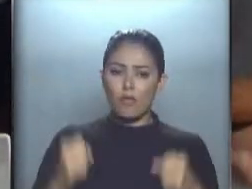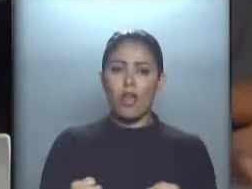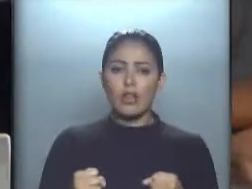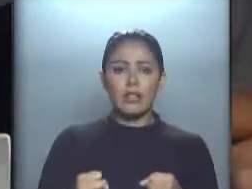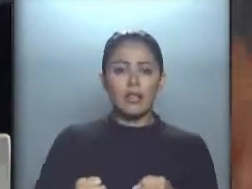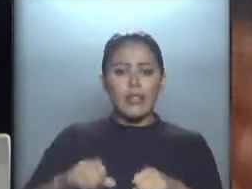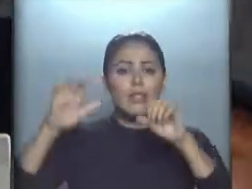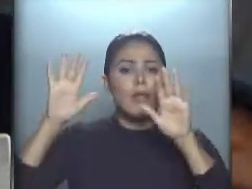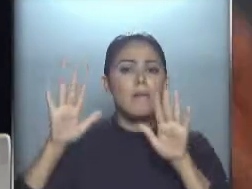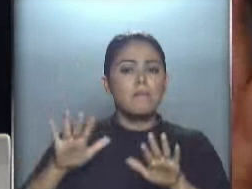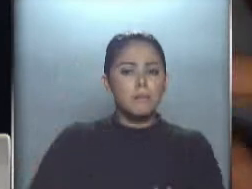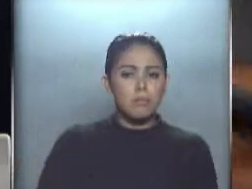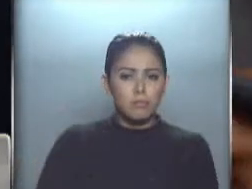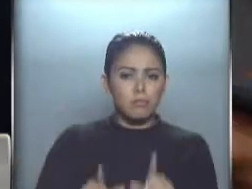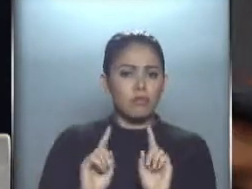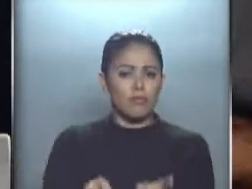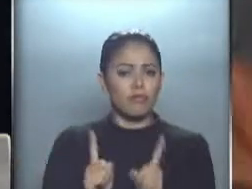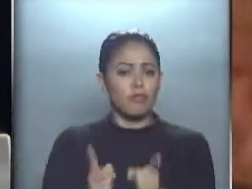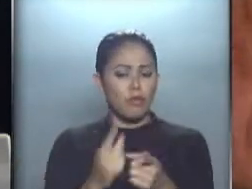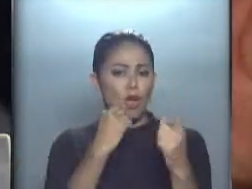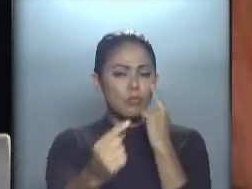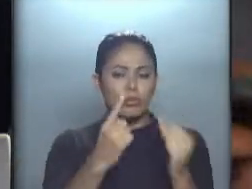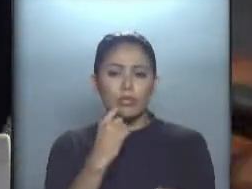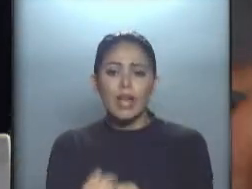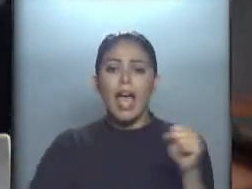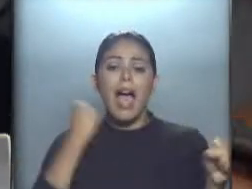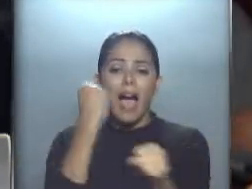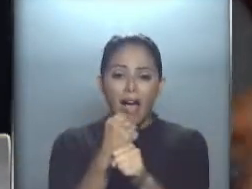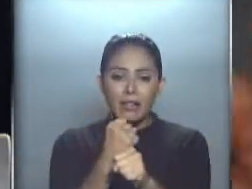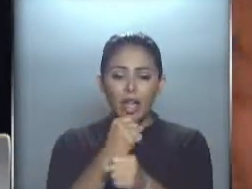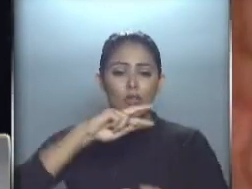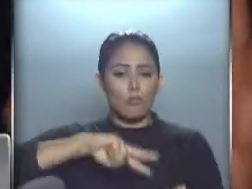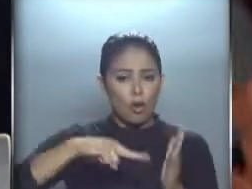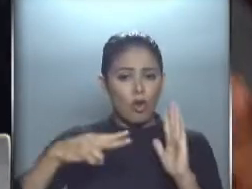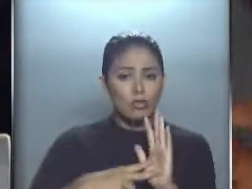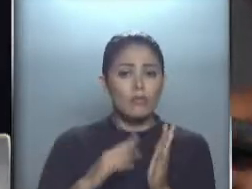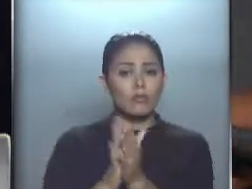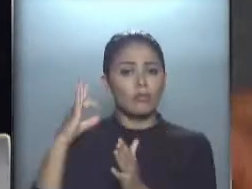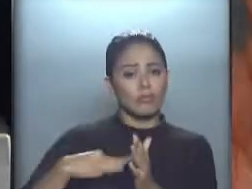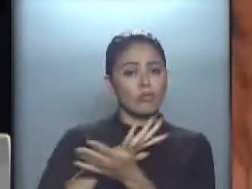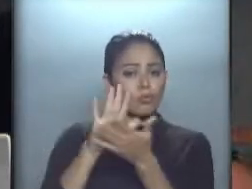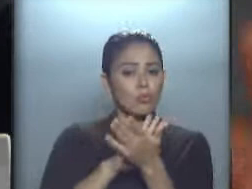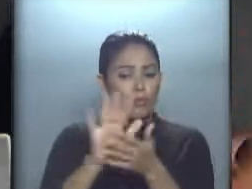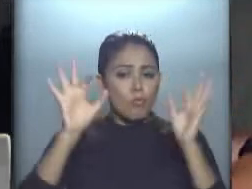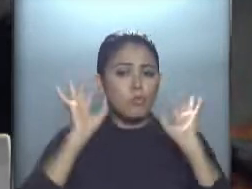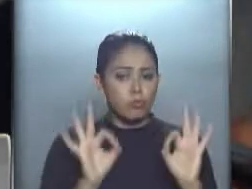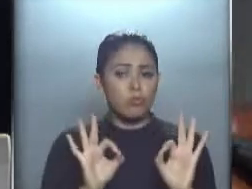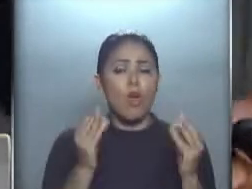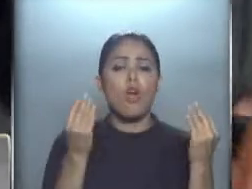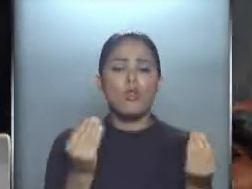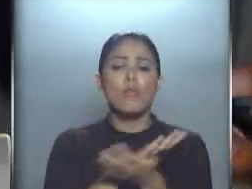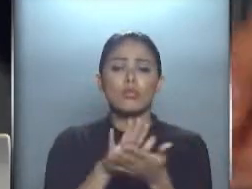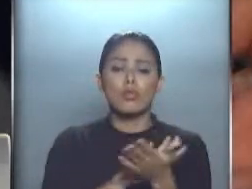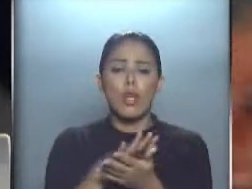continuar con las medidas de fuerza hasta que este conflicto se resuelva de una sola manera